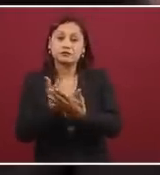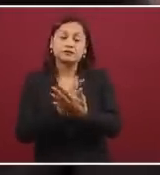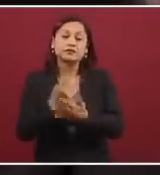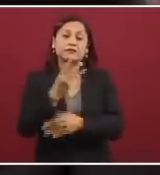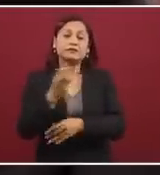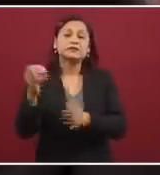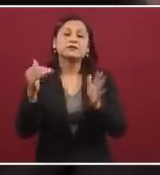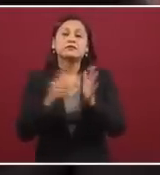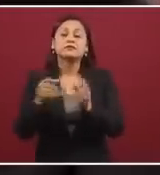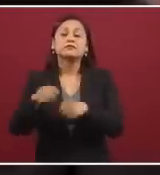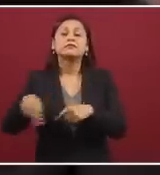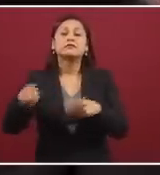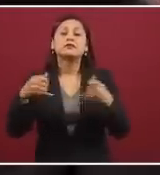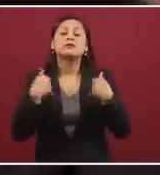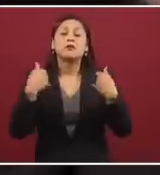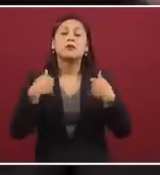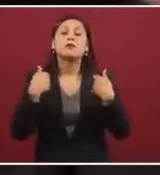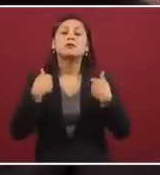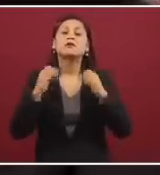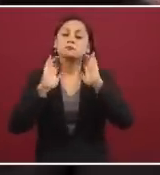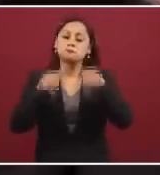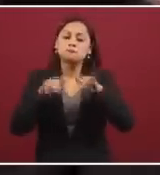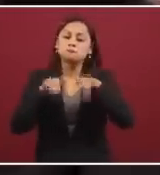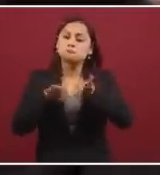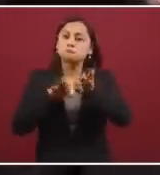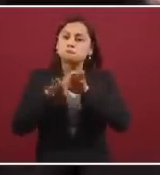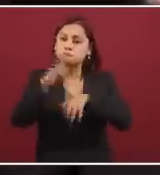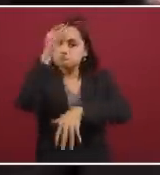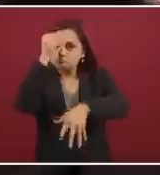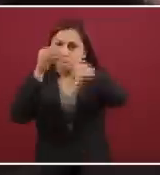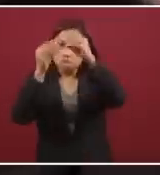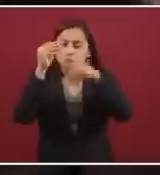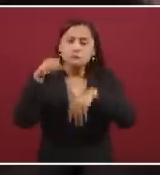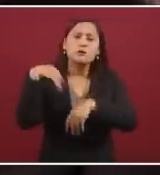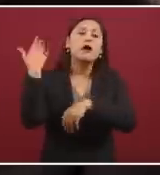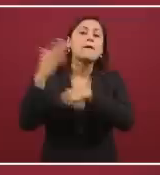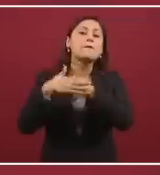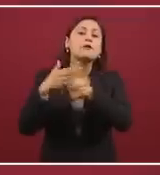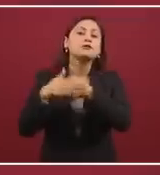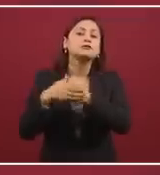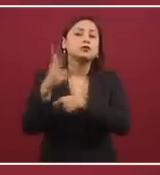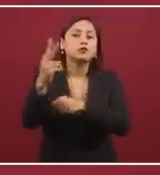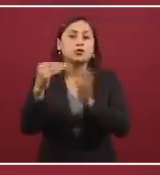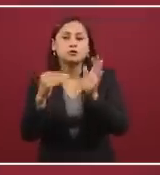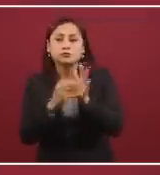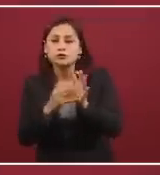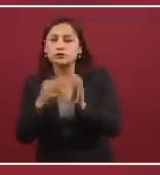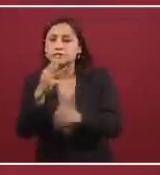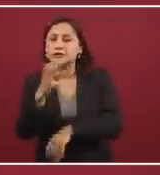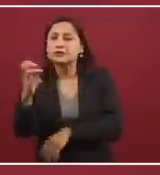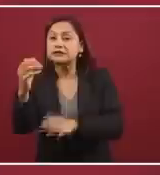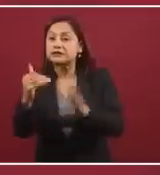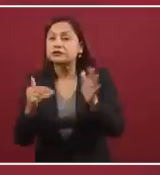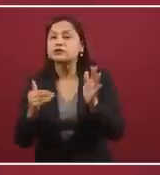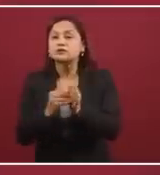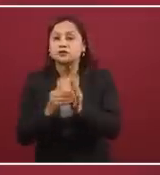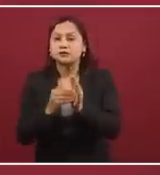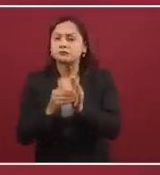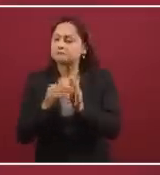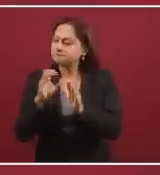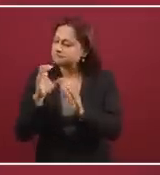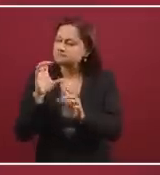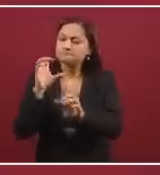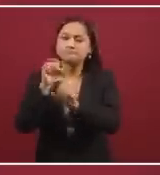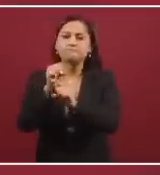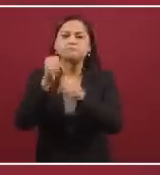pronto y 2.300.000 y no va a quedar un joven sin estudio y sin